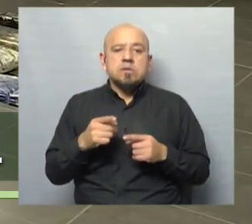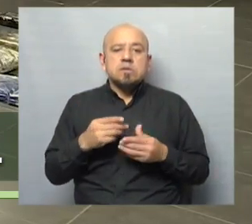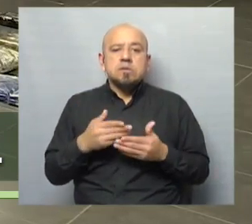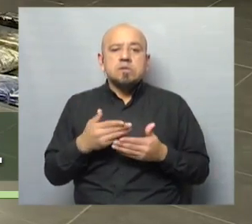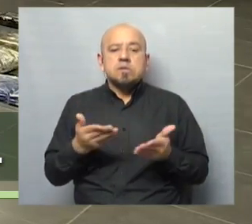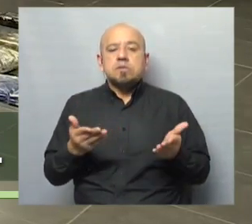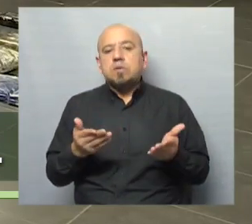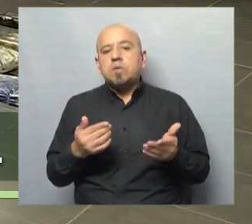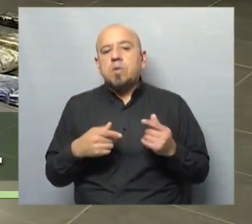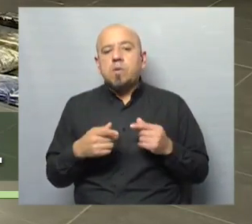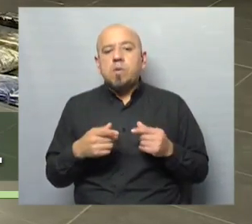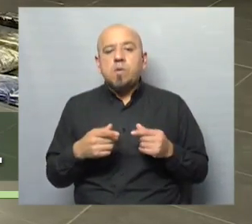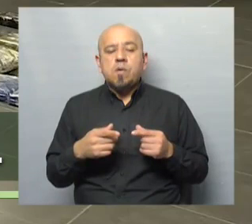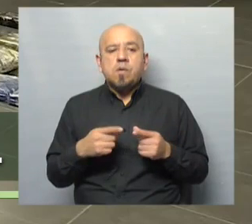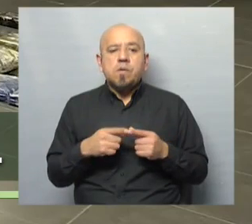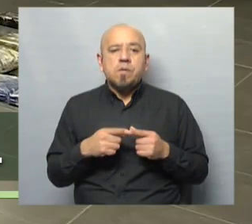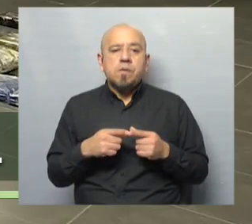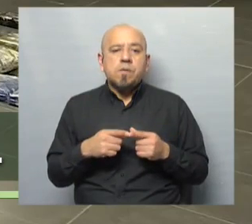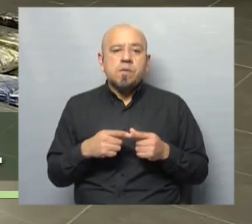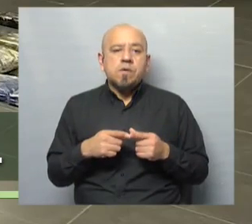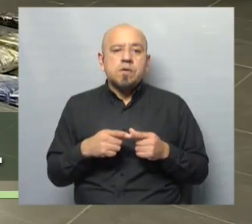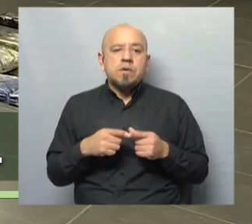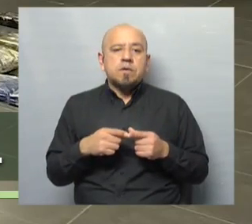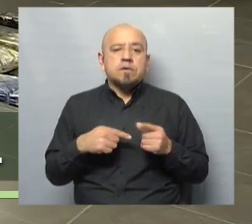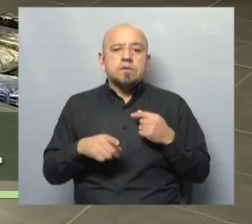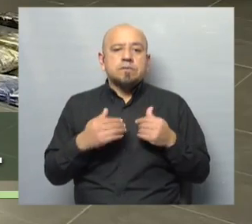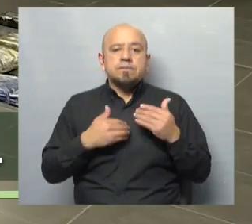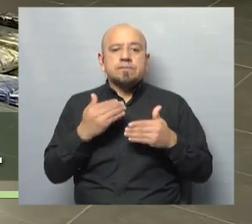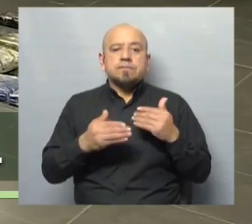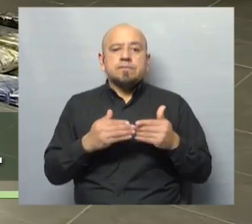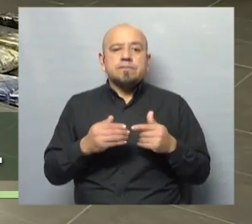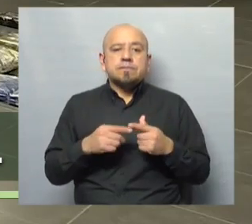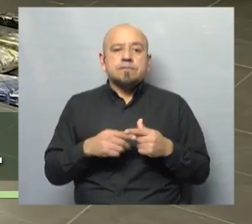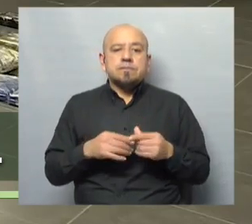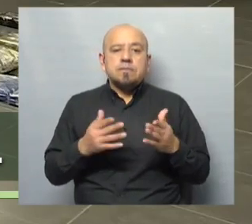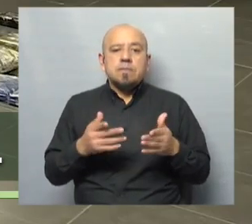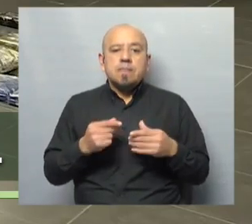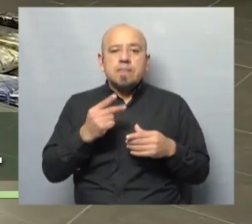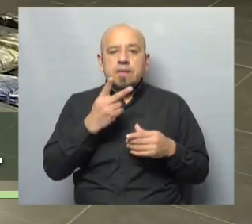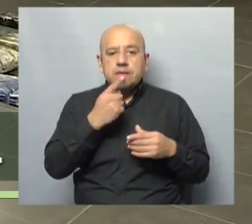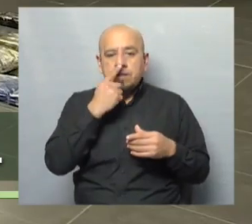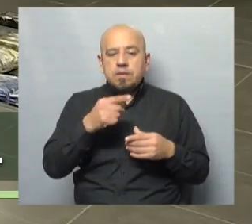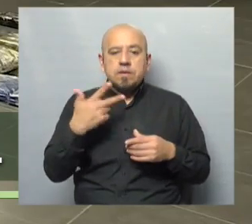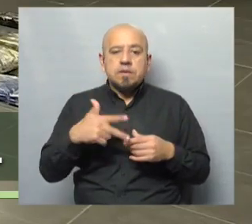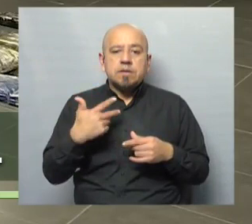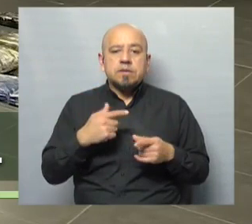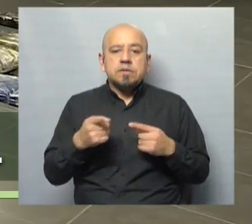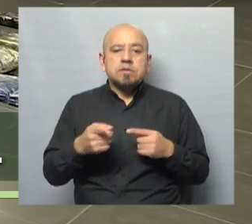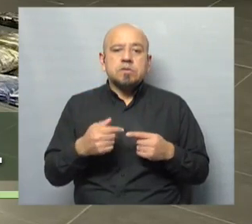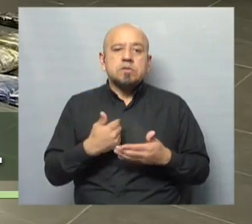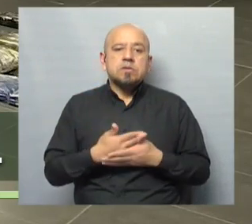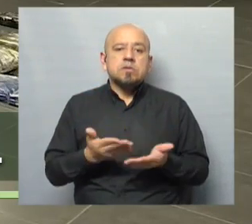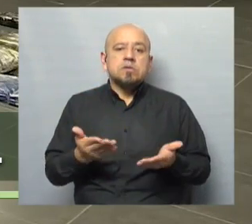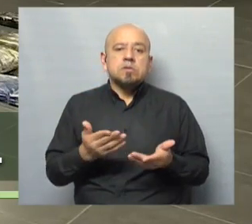bueno se constató que y después fue procesado se va a tomarse por el 2013 así que bueno esto fue presentado hoy